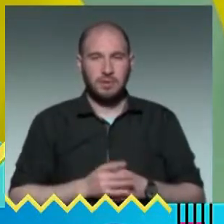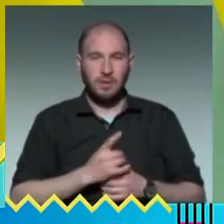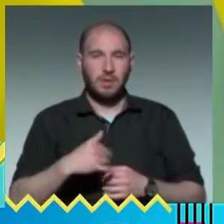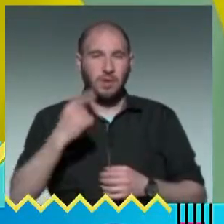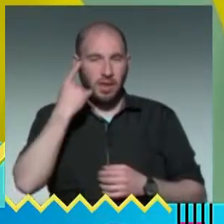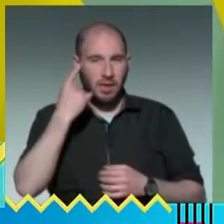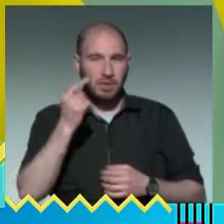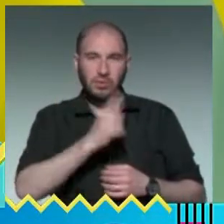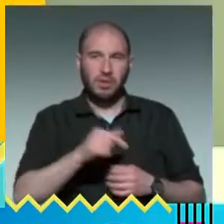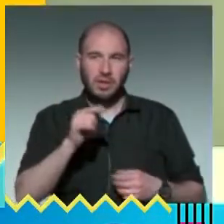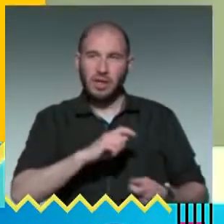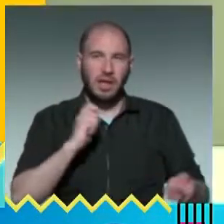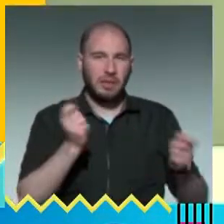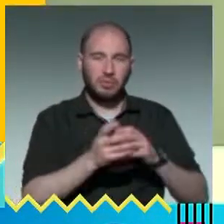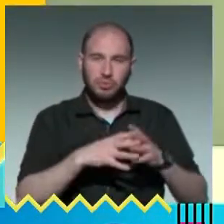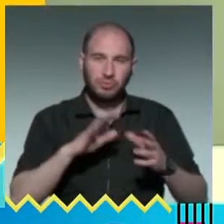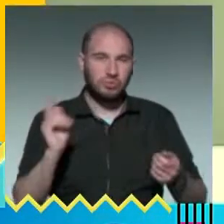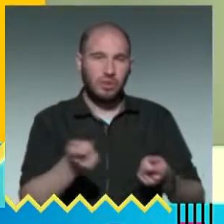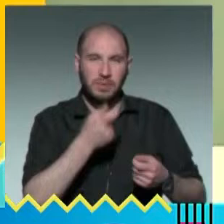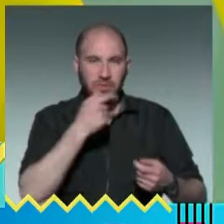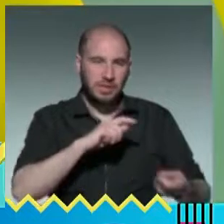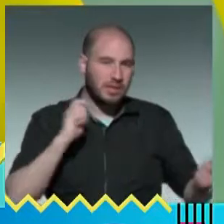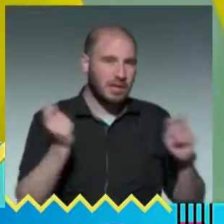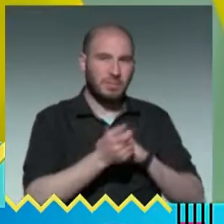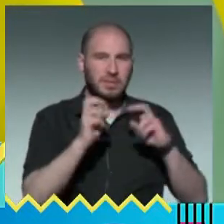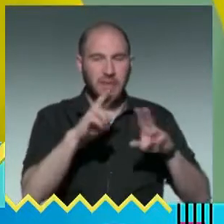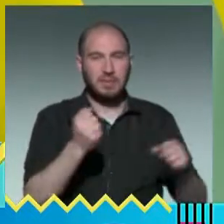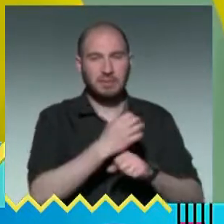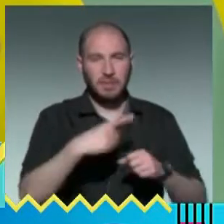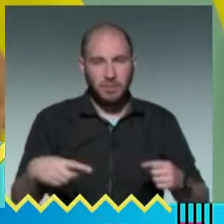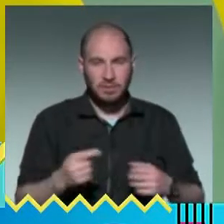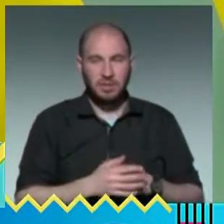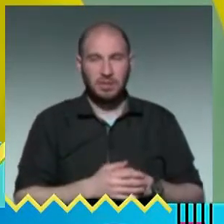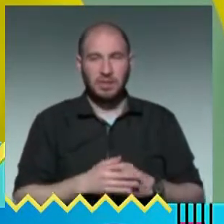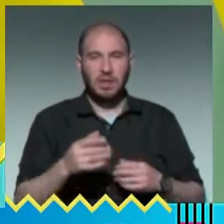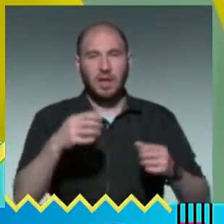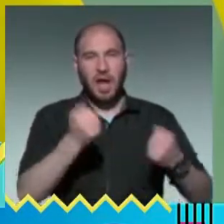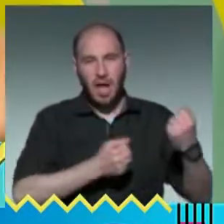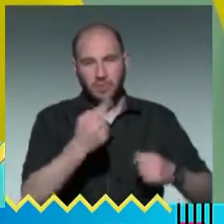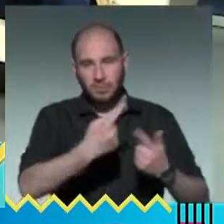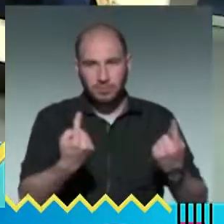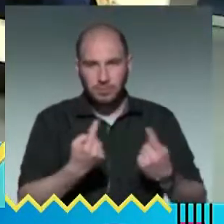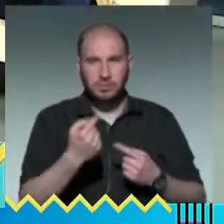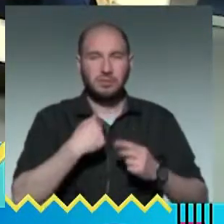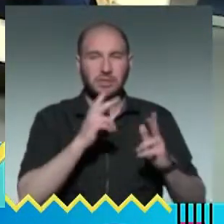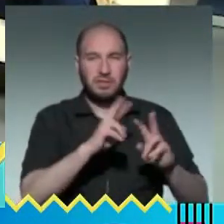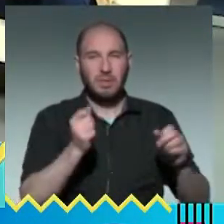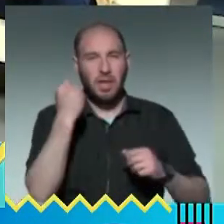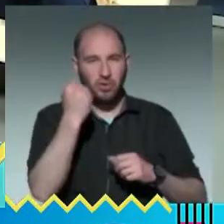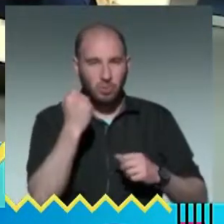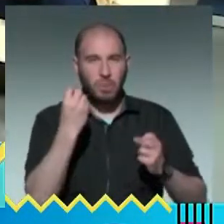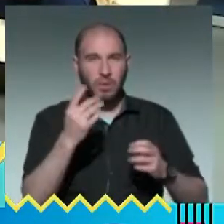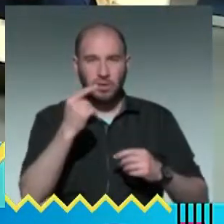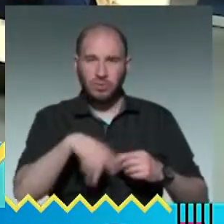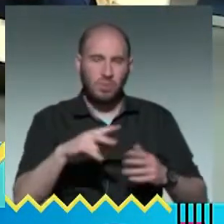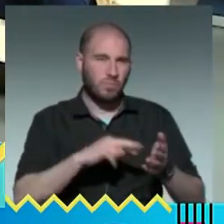que tenemos que cambiar entre toda la cara a Mendoza en materia de transporte, con las unidades, sigo diciendo el tema económico porque realmente es